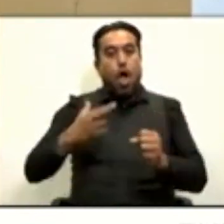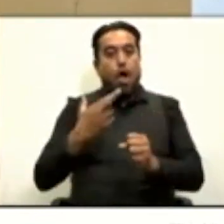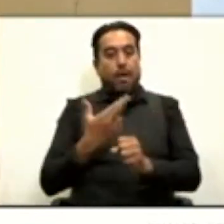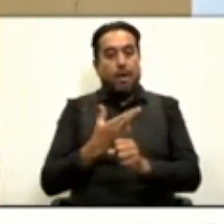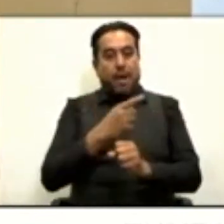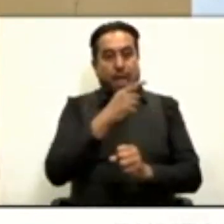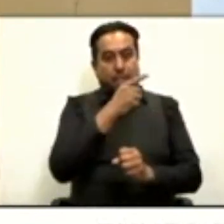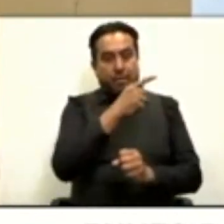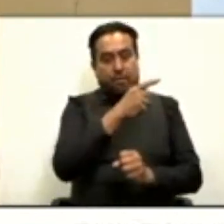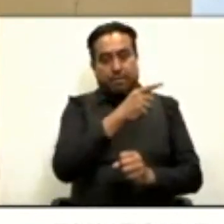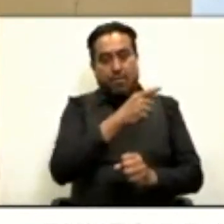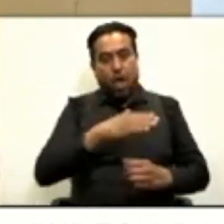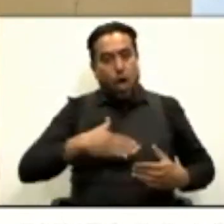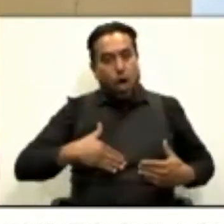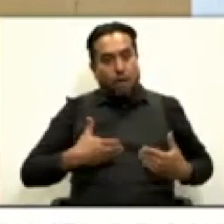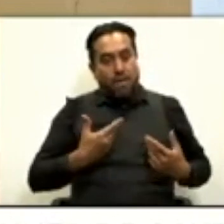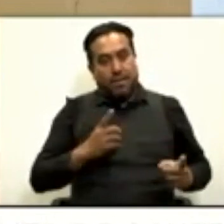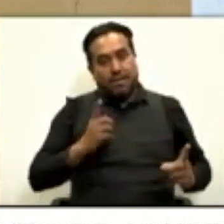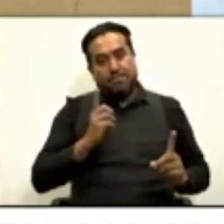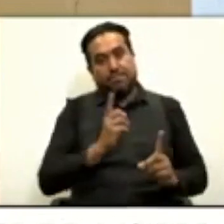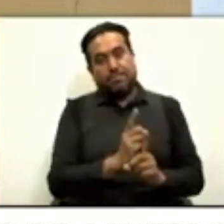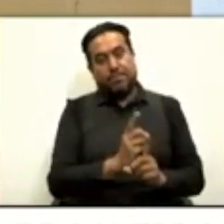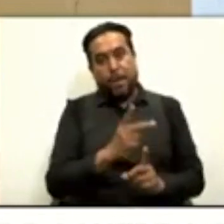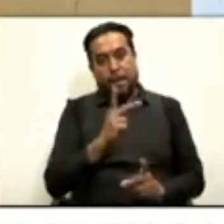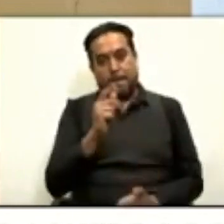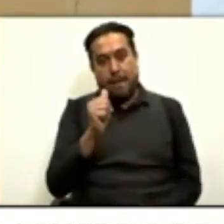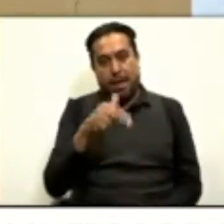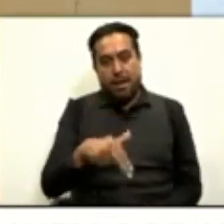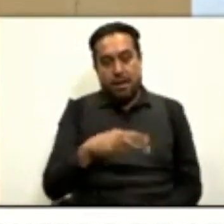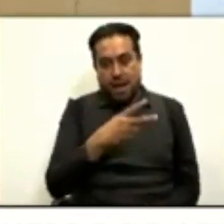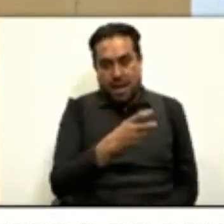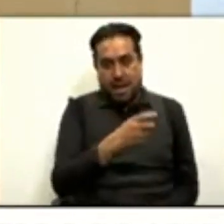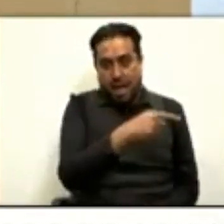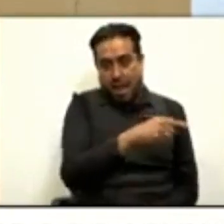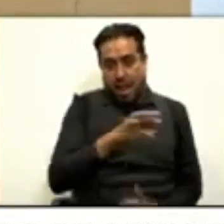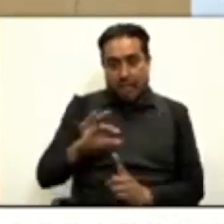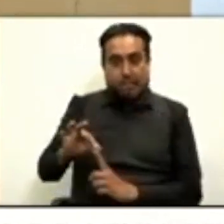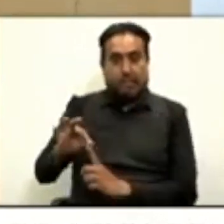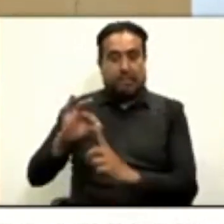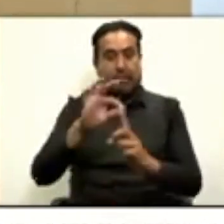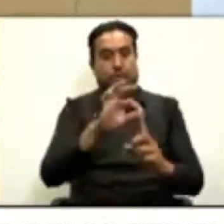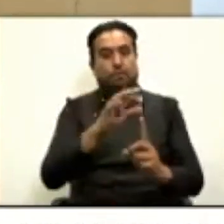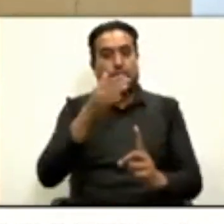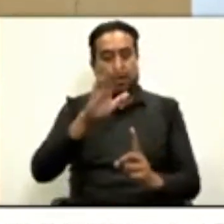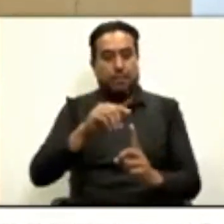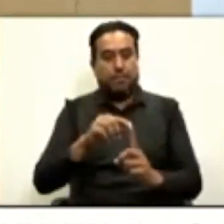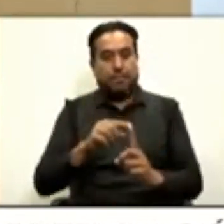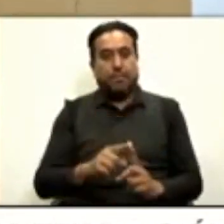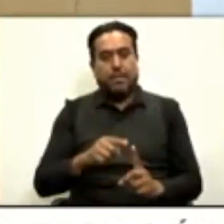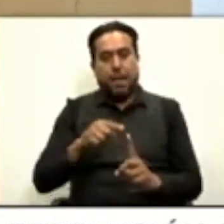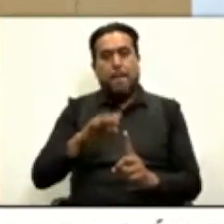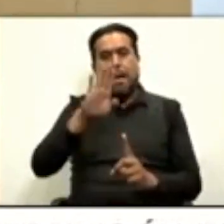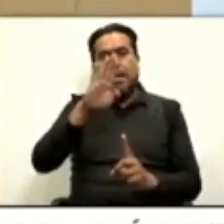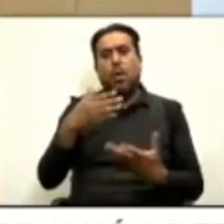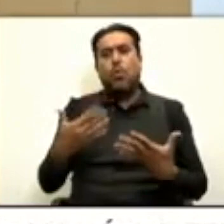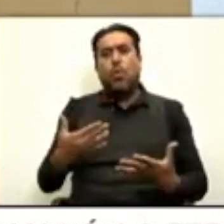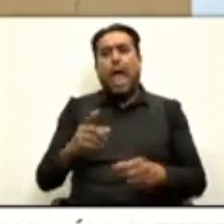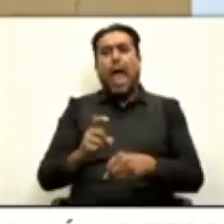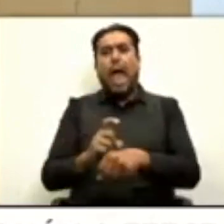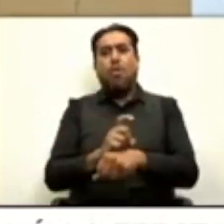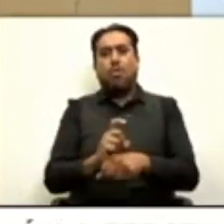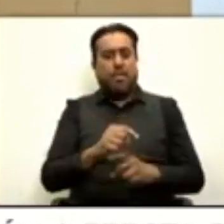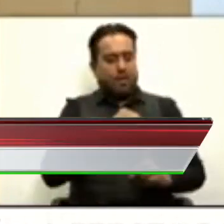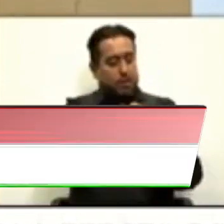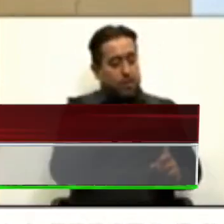de esta entidad el fraude a la constitución que logró un pase automático de procurador de